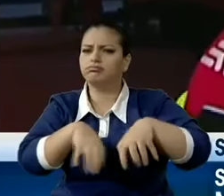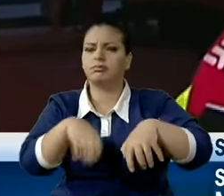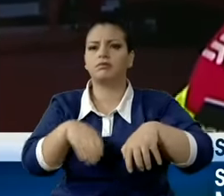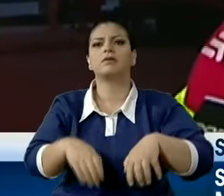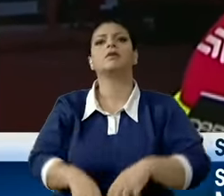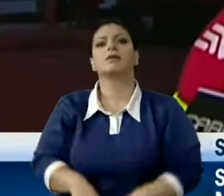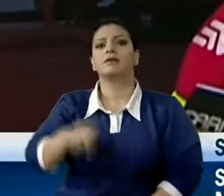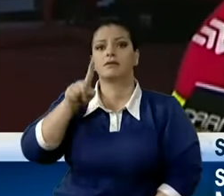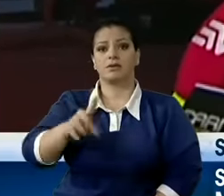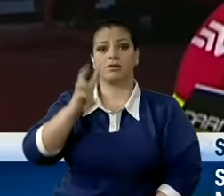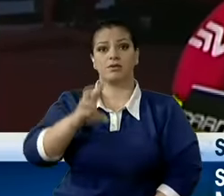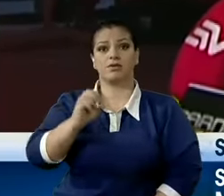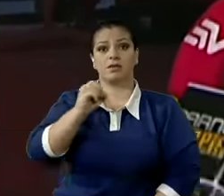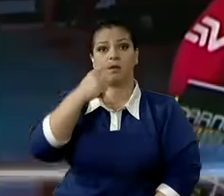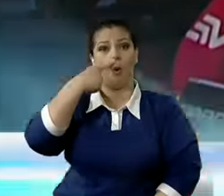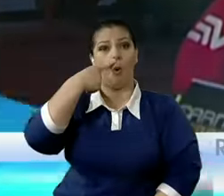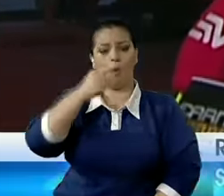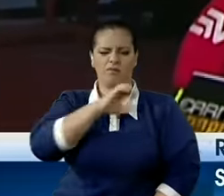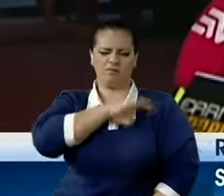de 160 hombres